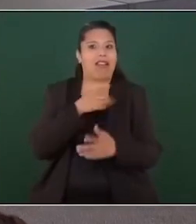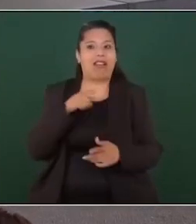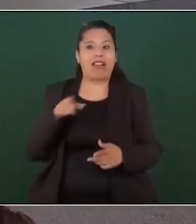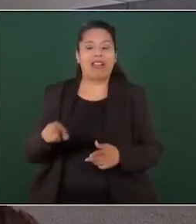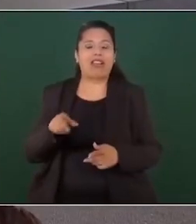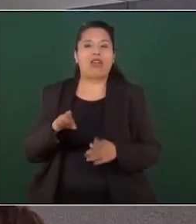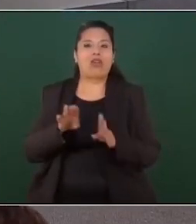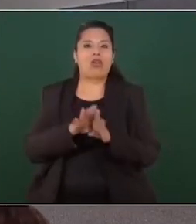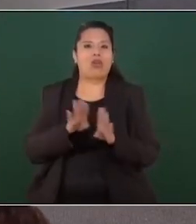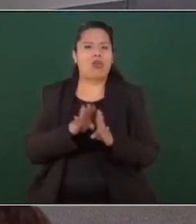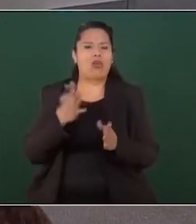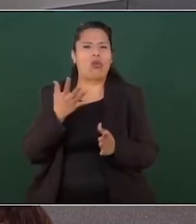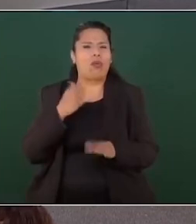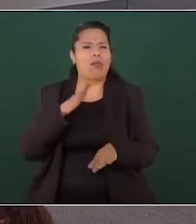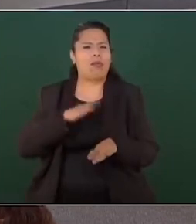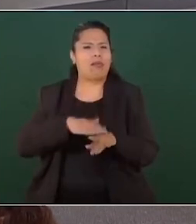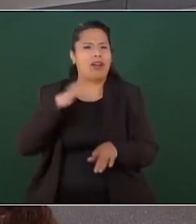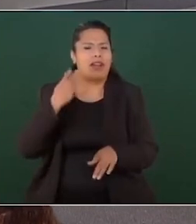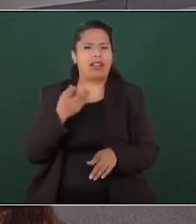García Luna,